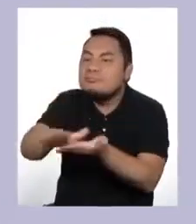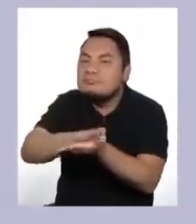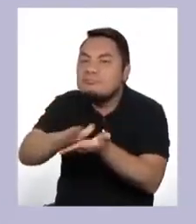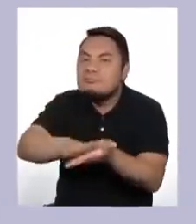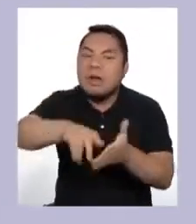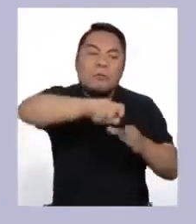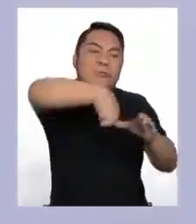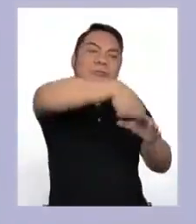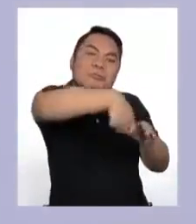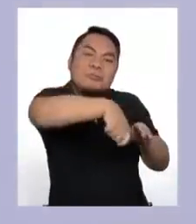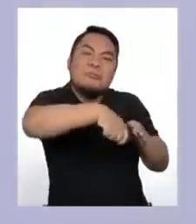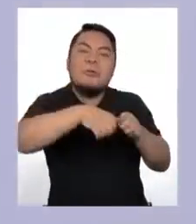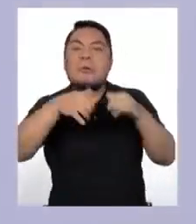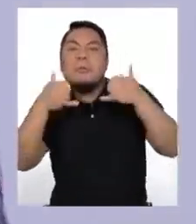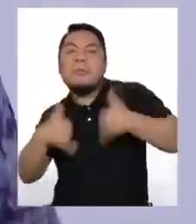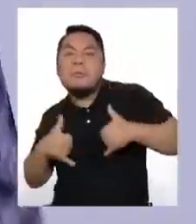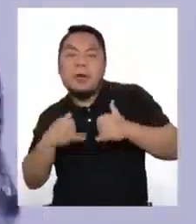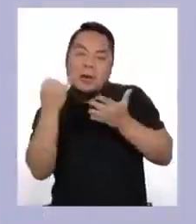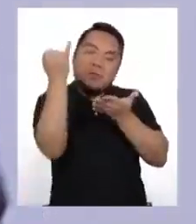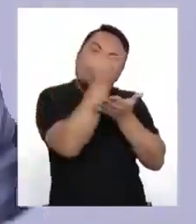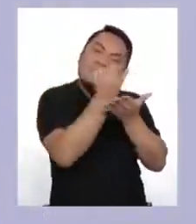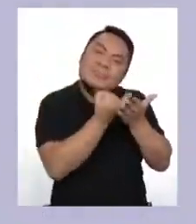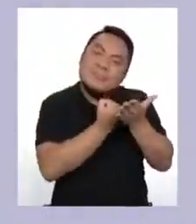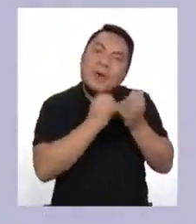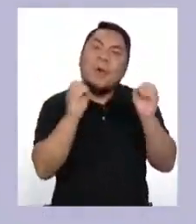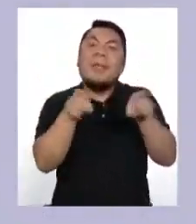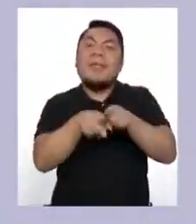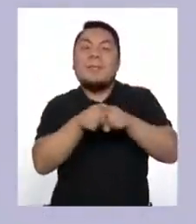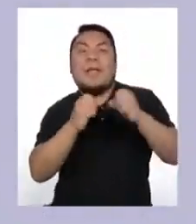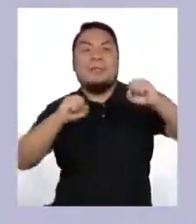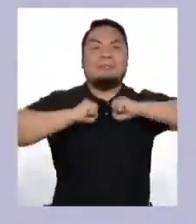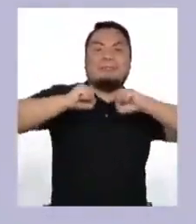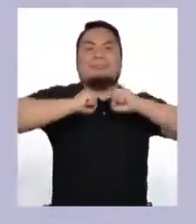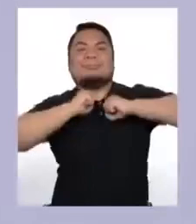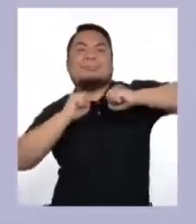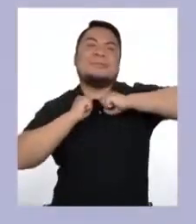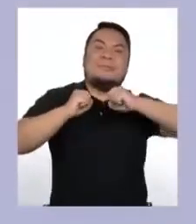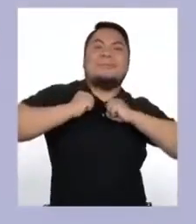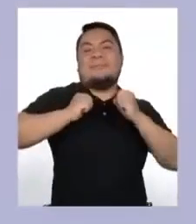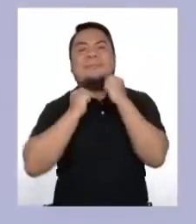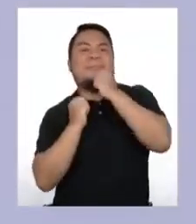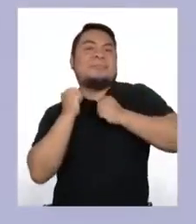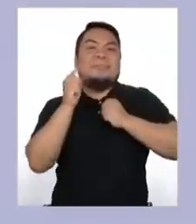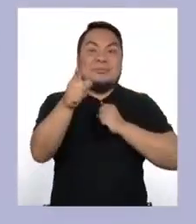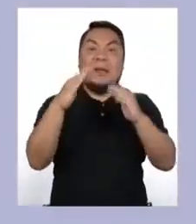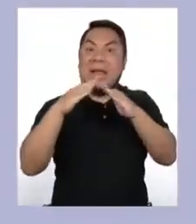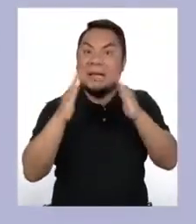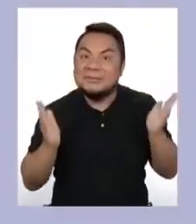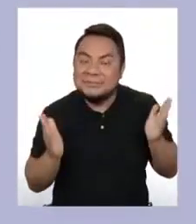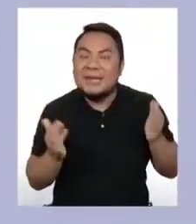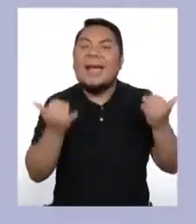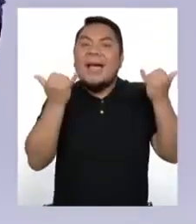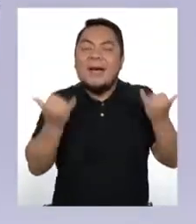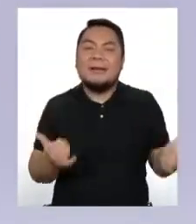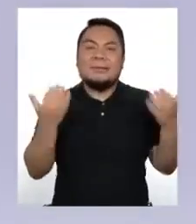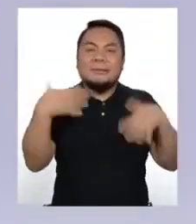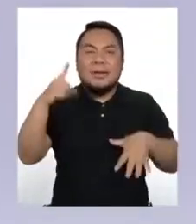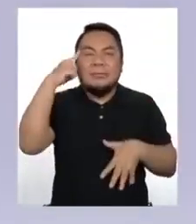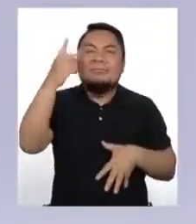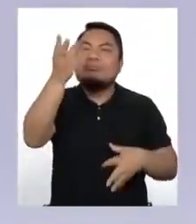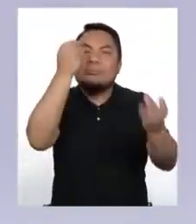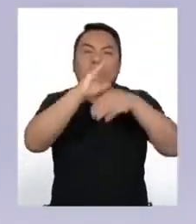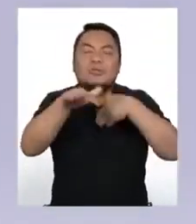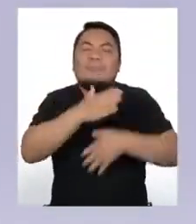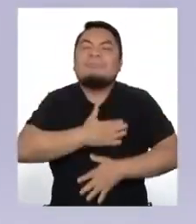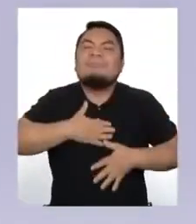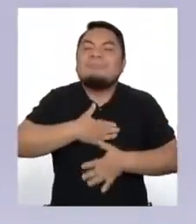cocina, jugando, dibujando o también haciendo ejercicio físico. Antes de empezar a resolver algunos retos muy